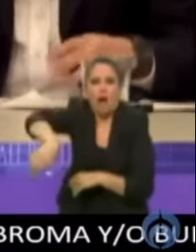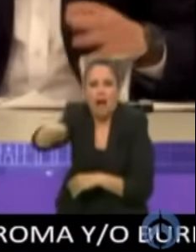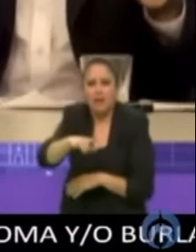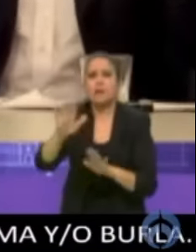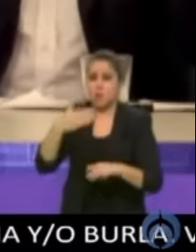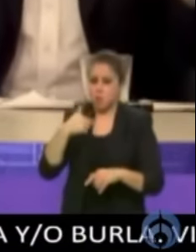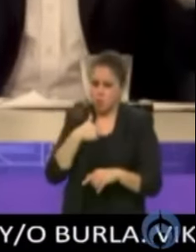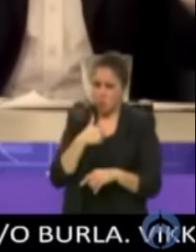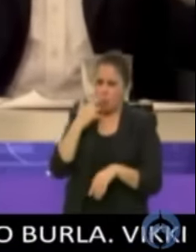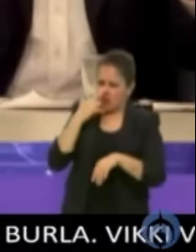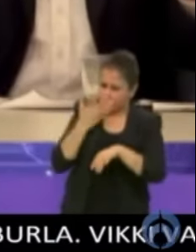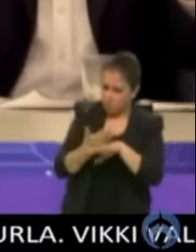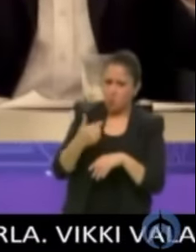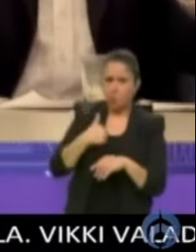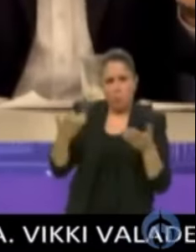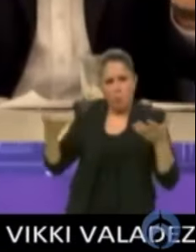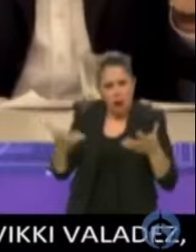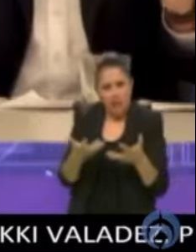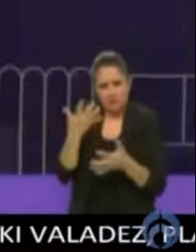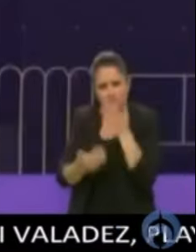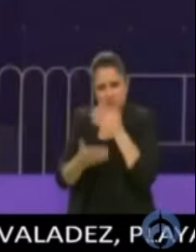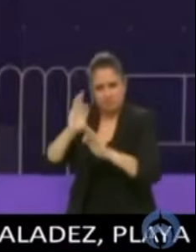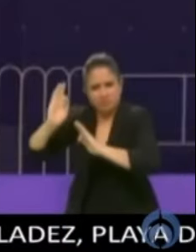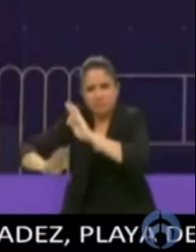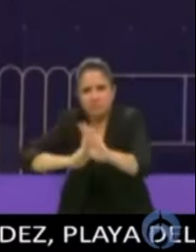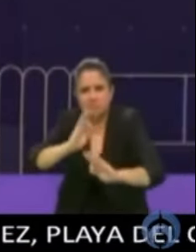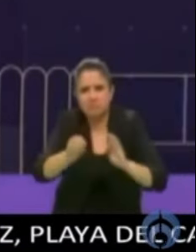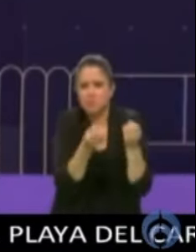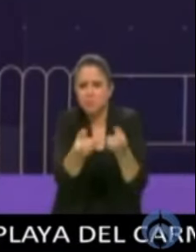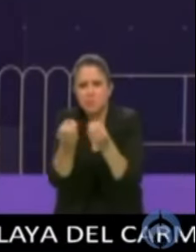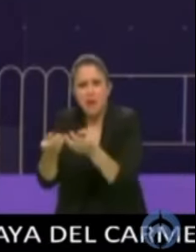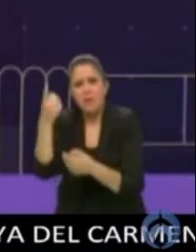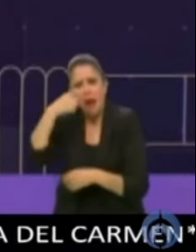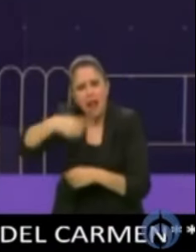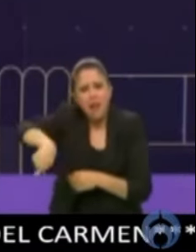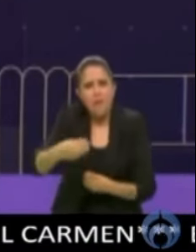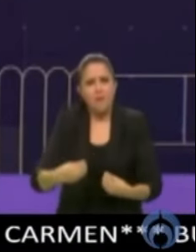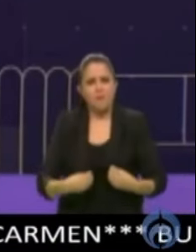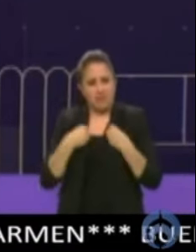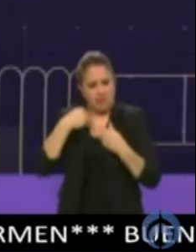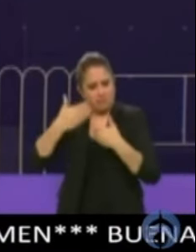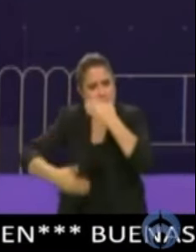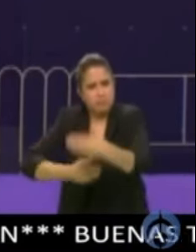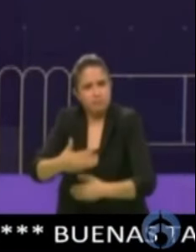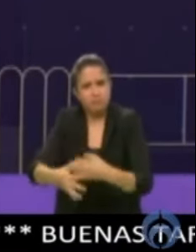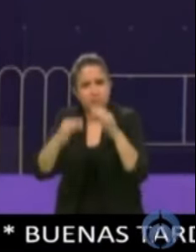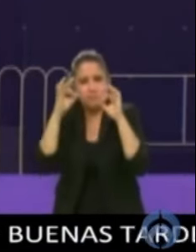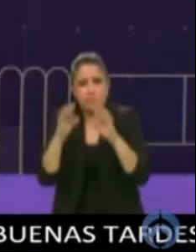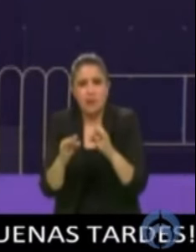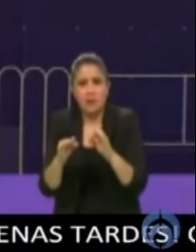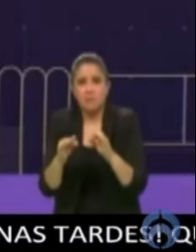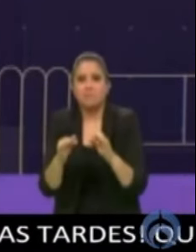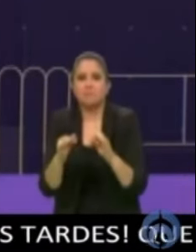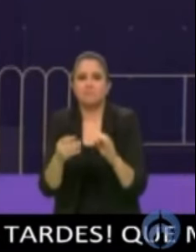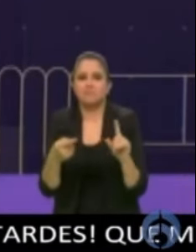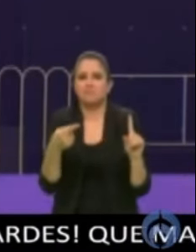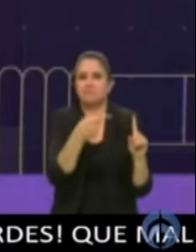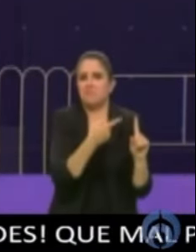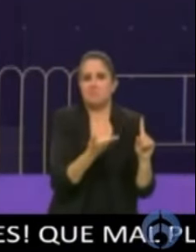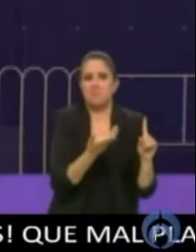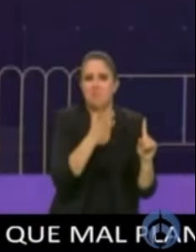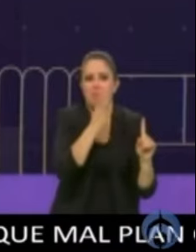a ellos en la posición que respaldan, diciendo que ganó Taboada el debate, pues ahora sí que yo tengo otros